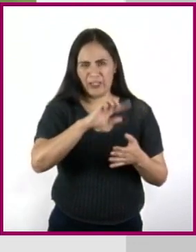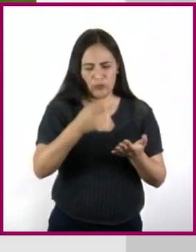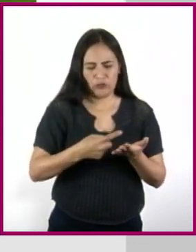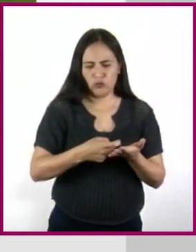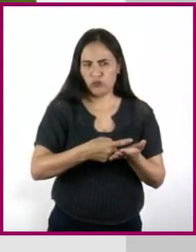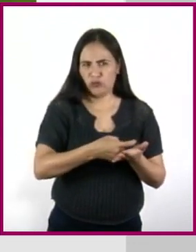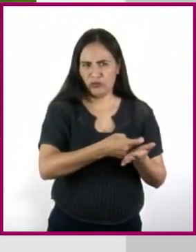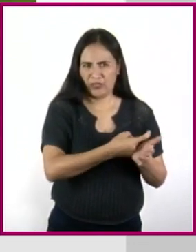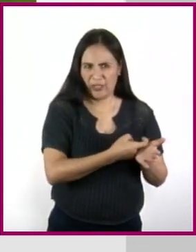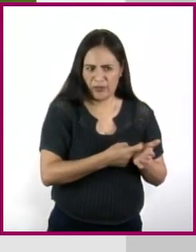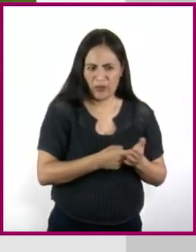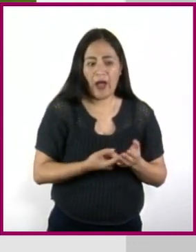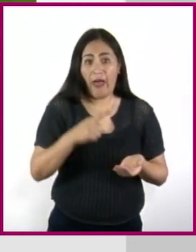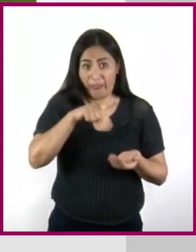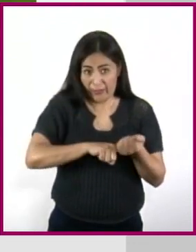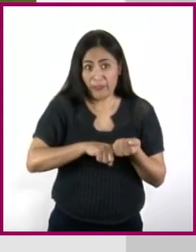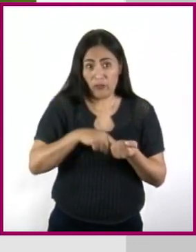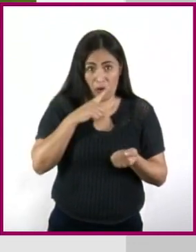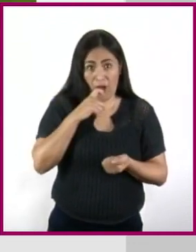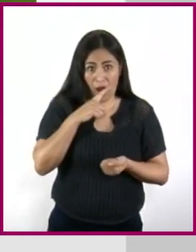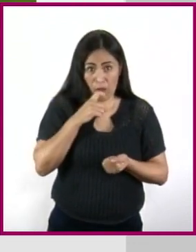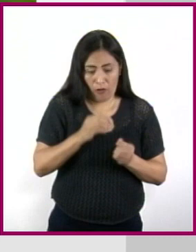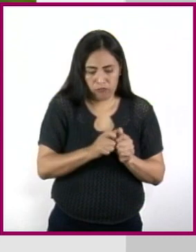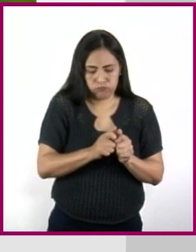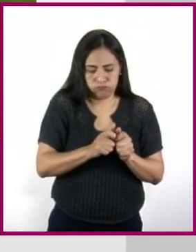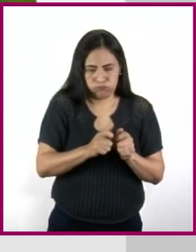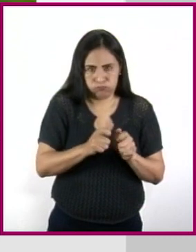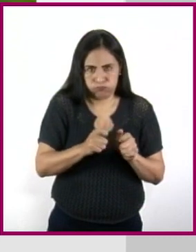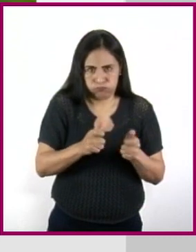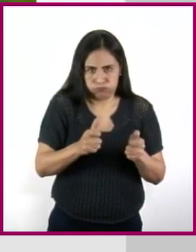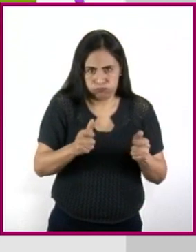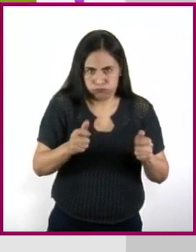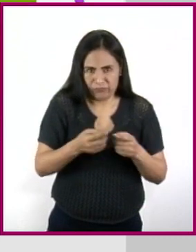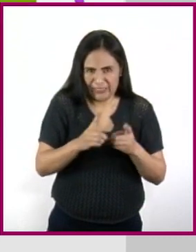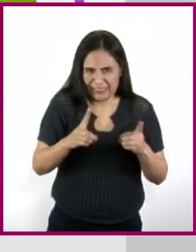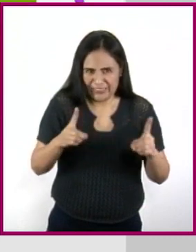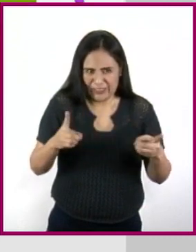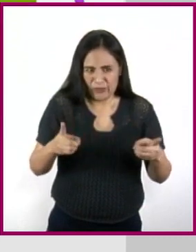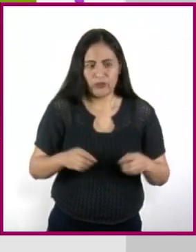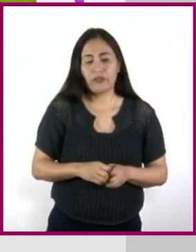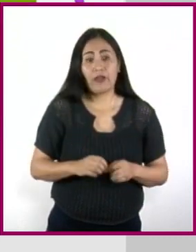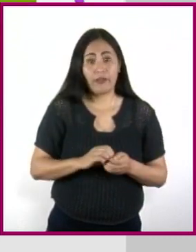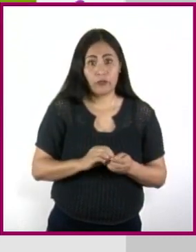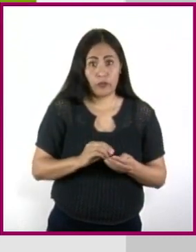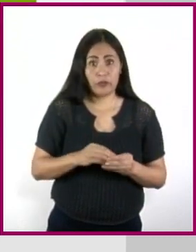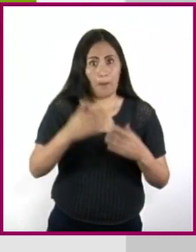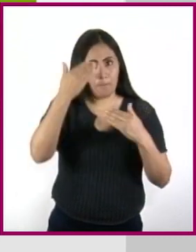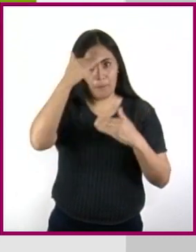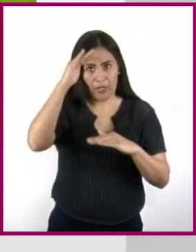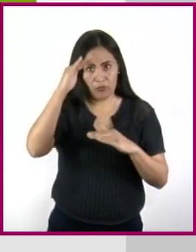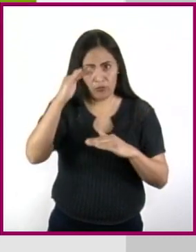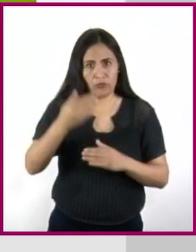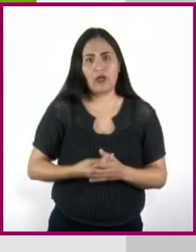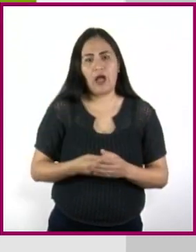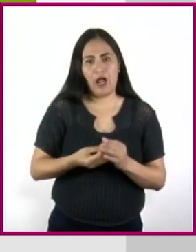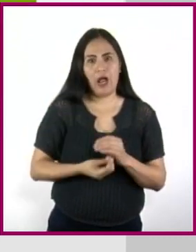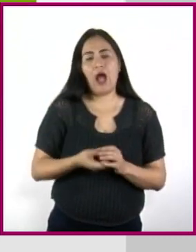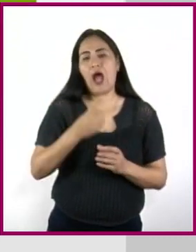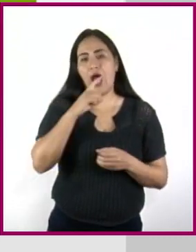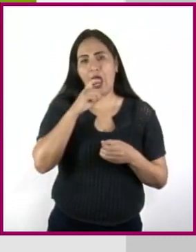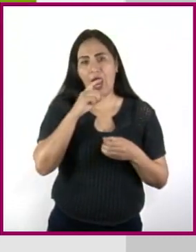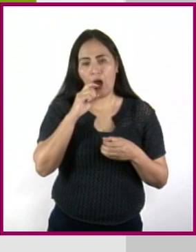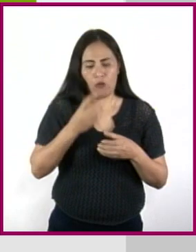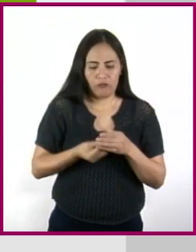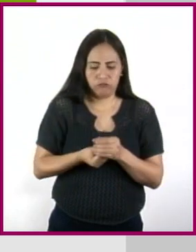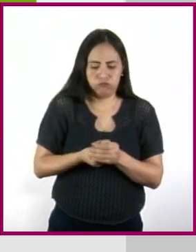su crecimiento es dentro del agua. Y posteriormente, cuando la larva eclosiona, sale del agua y se vuelve esta